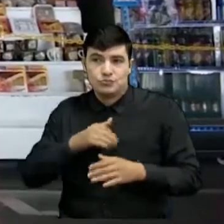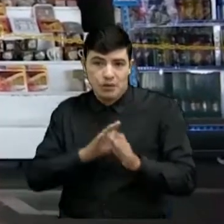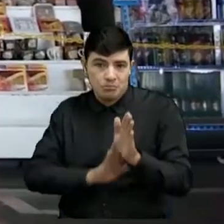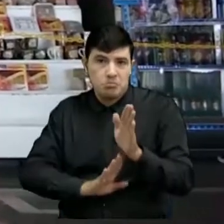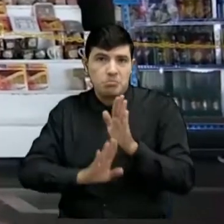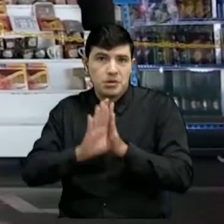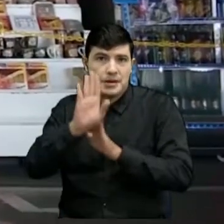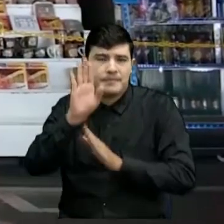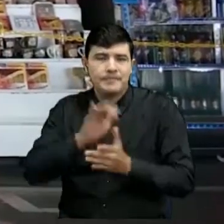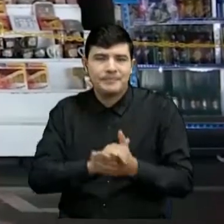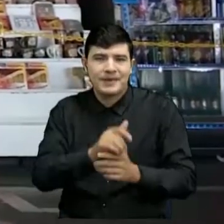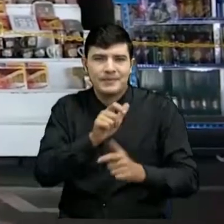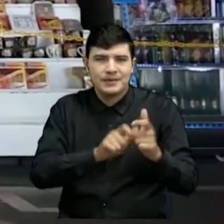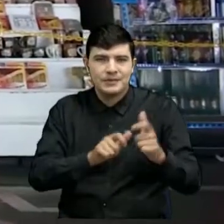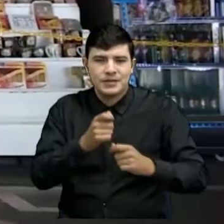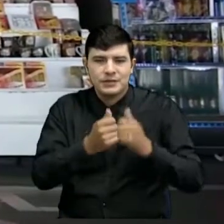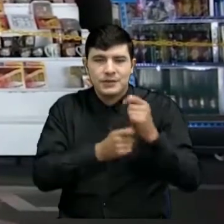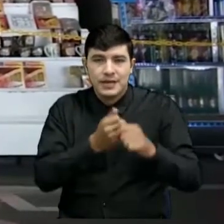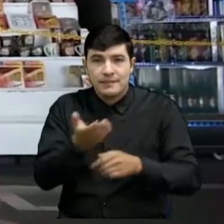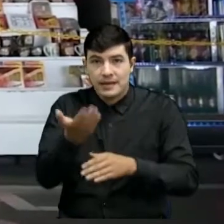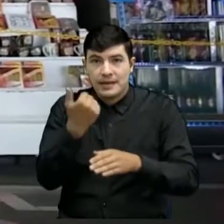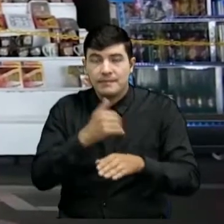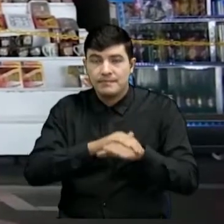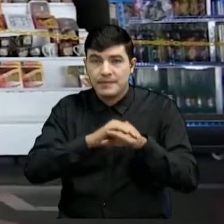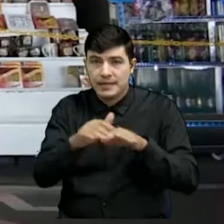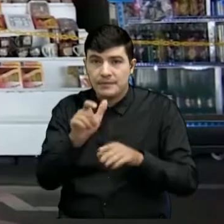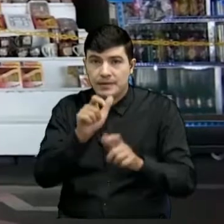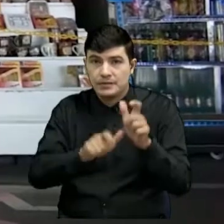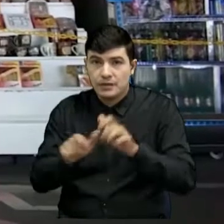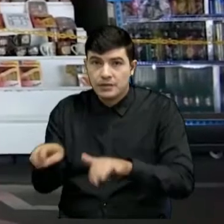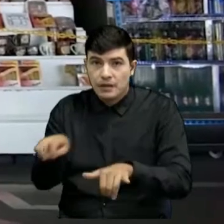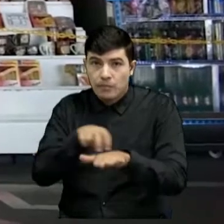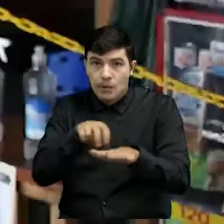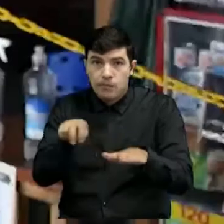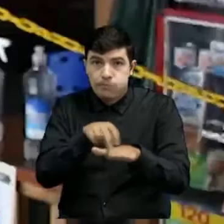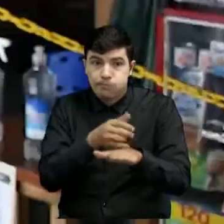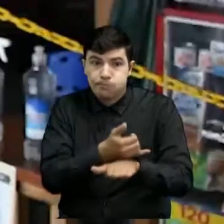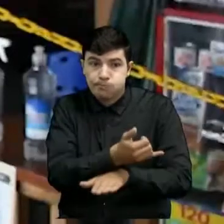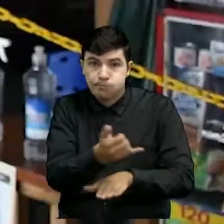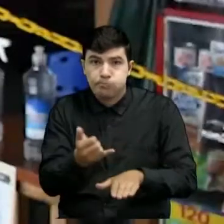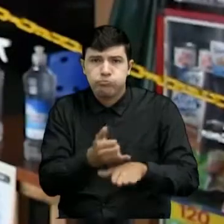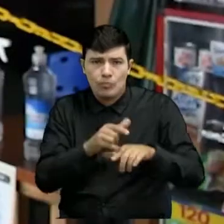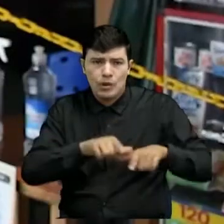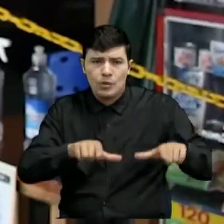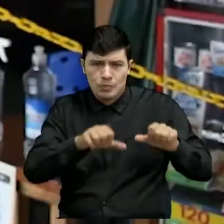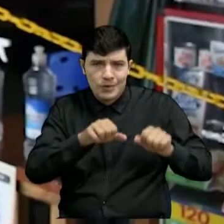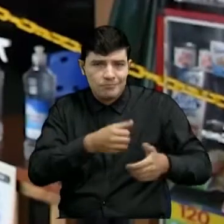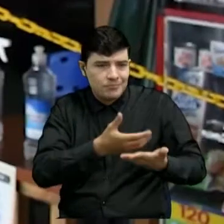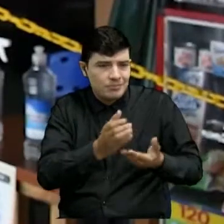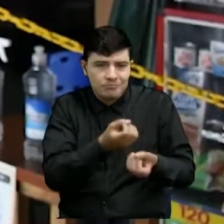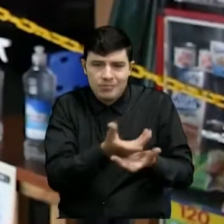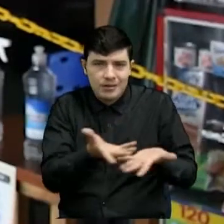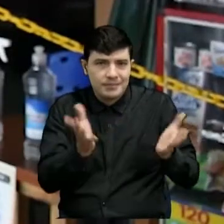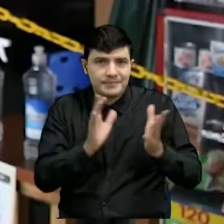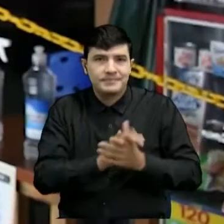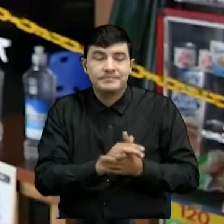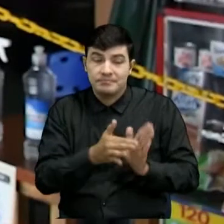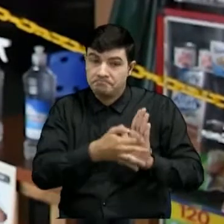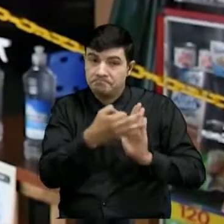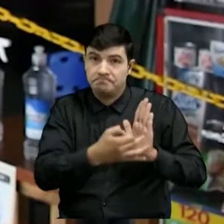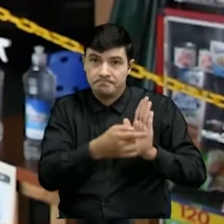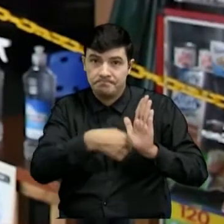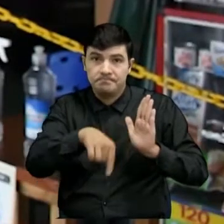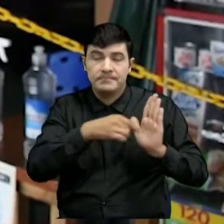a los viajeros a visitar este sector, el cual cumple con todos los protocolos de bioseguridad. Es importante mencionar que